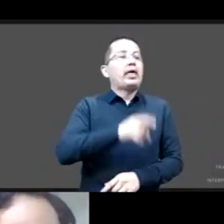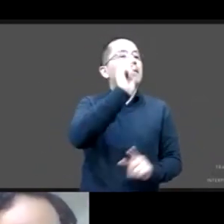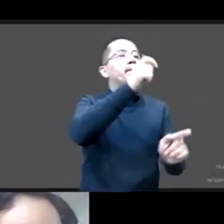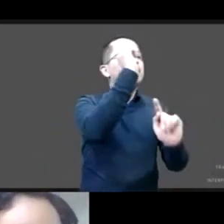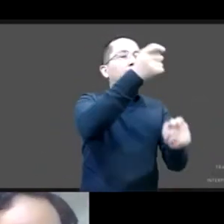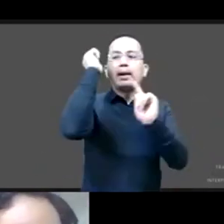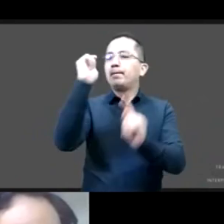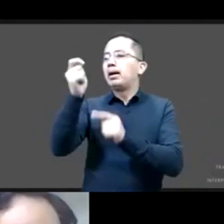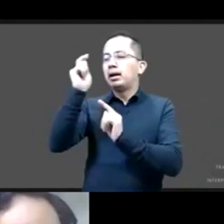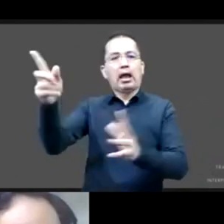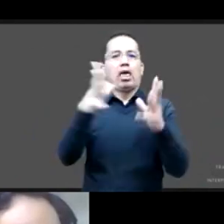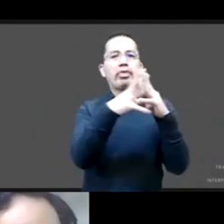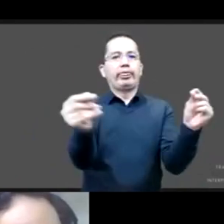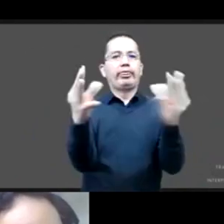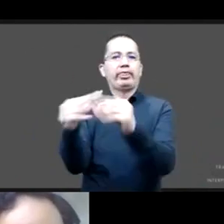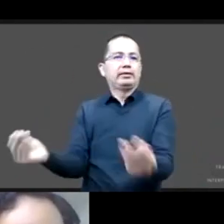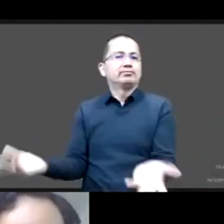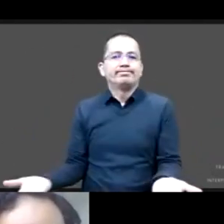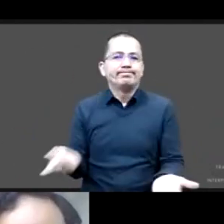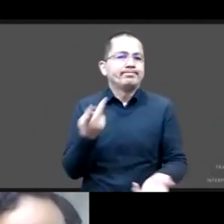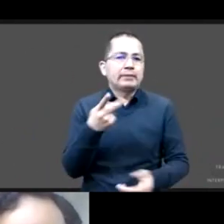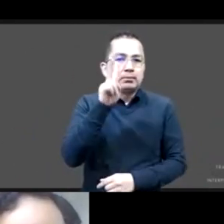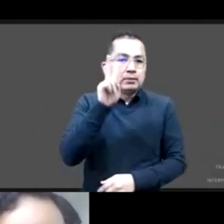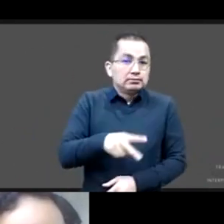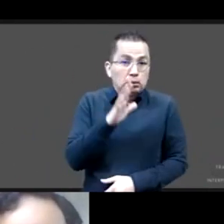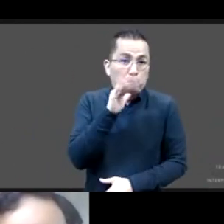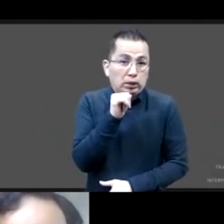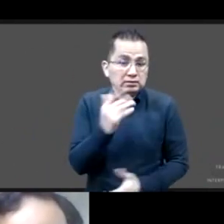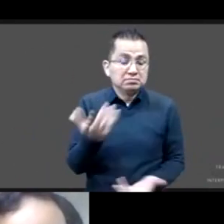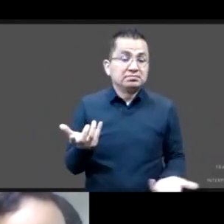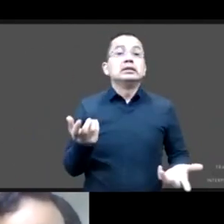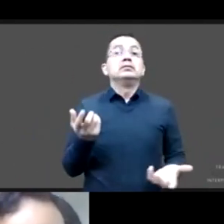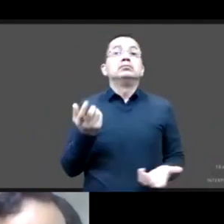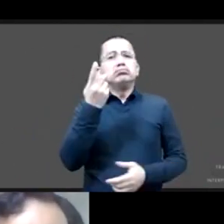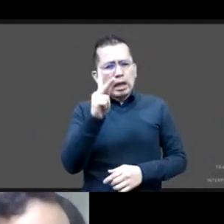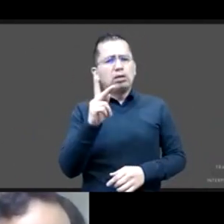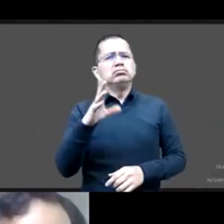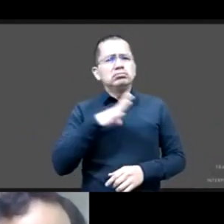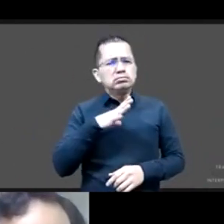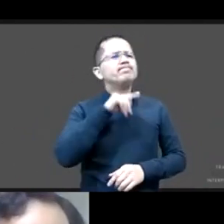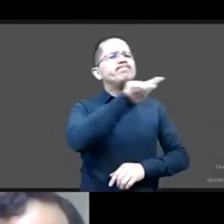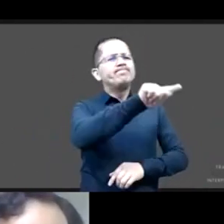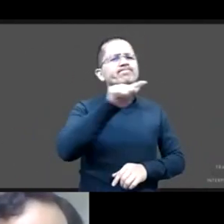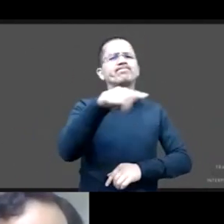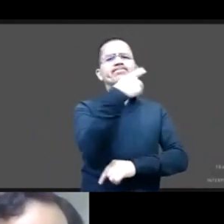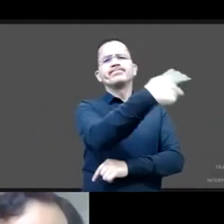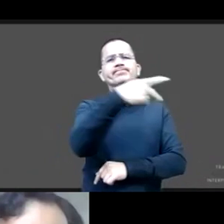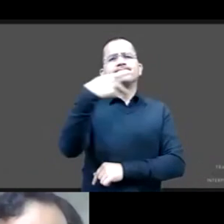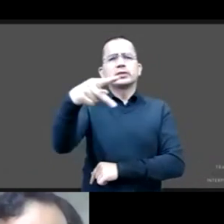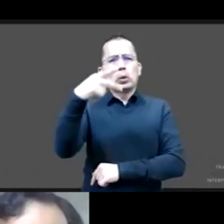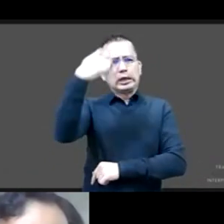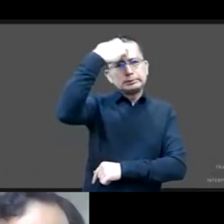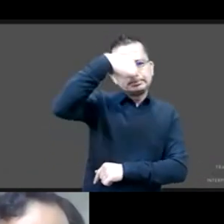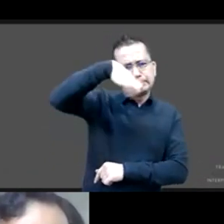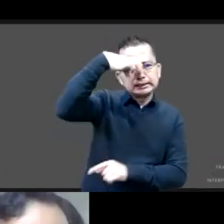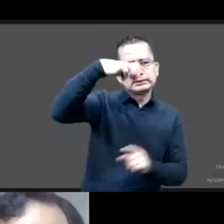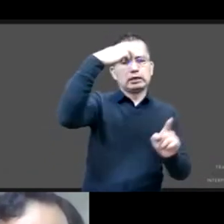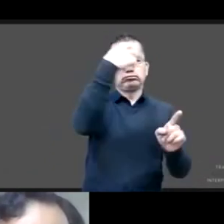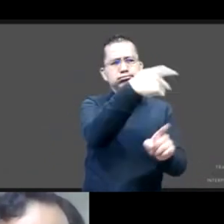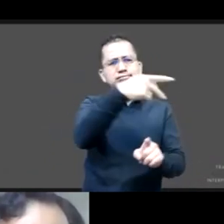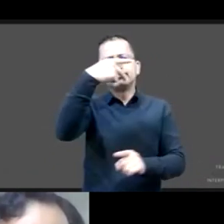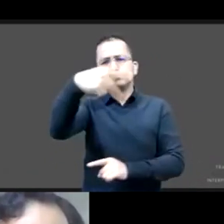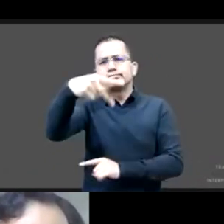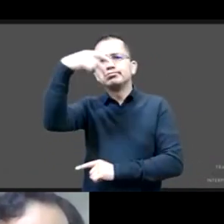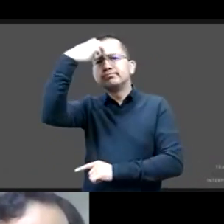lo que tenemos son experiencias y esas experiencias son las que en todo caso nos permiten decir cómo se ha hecho en ciertas